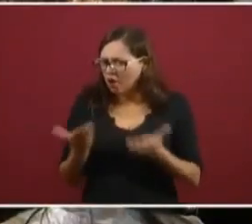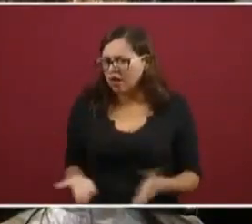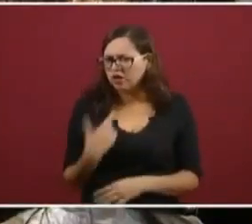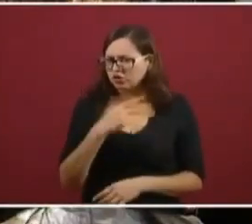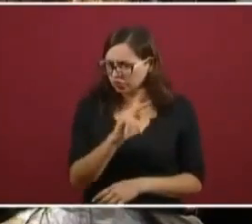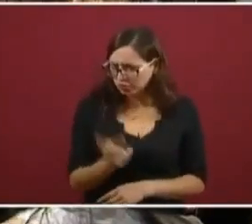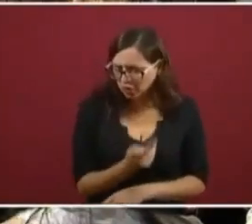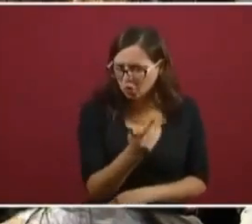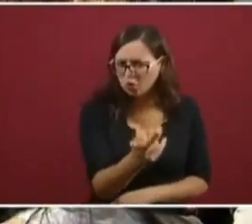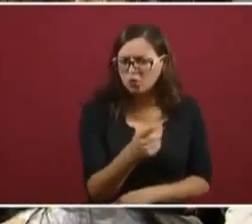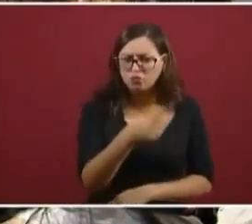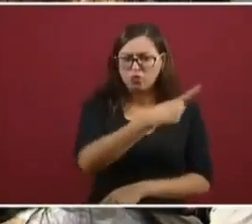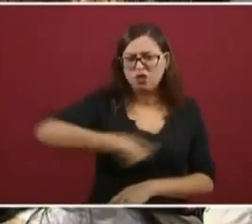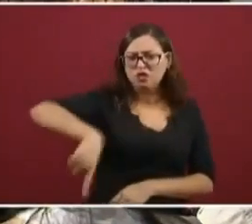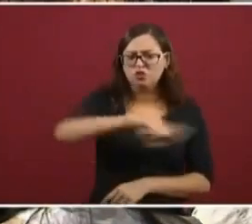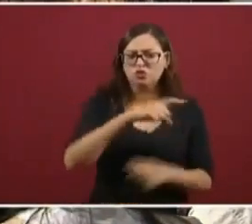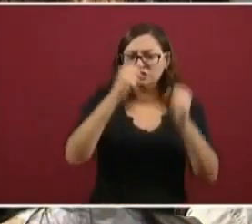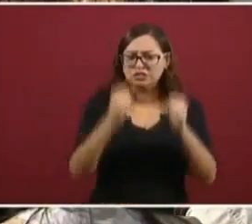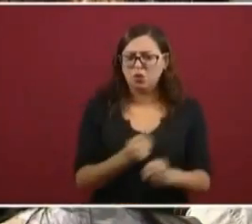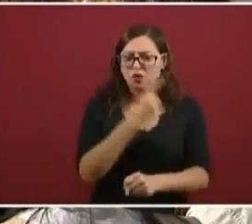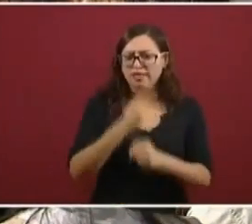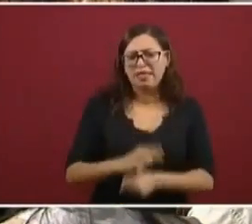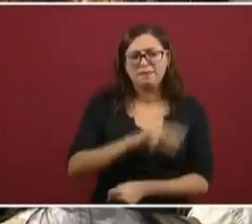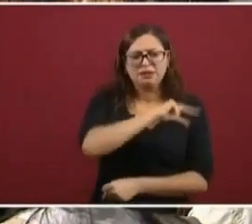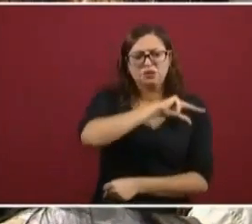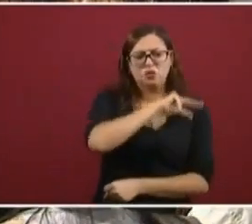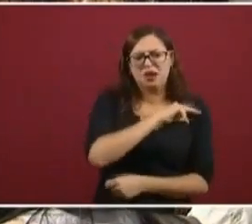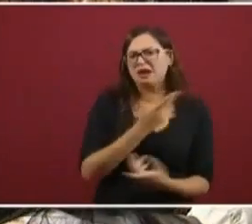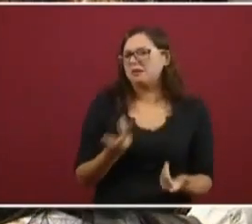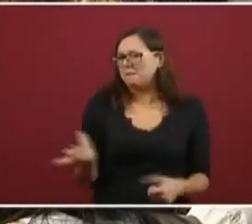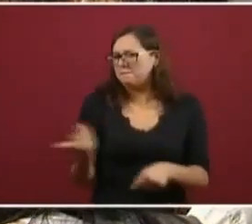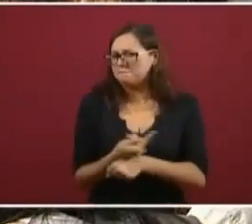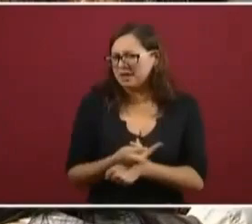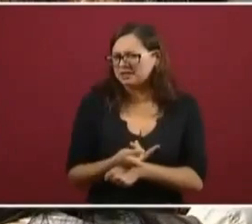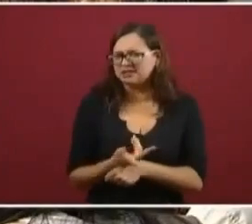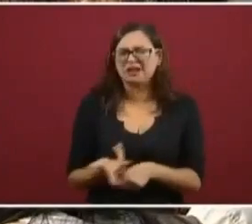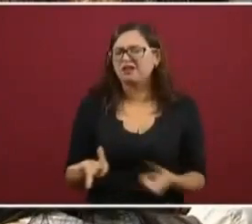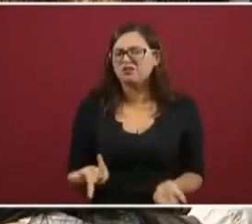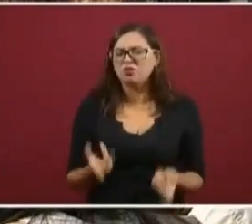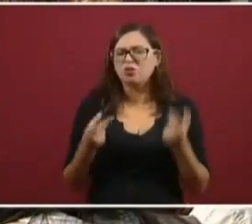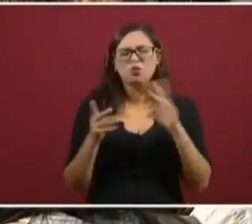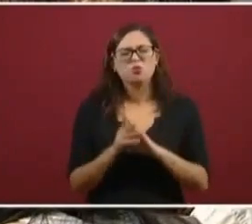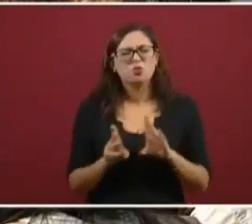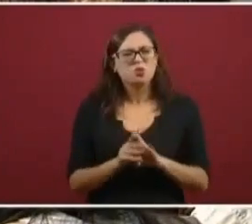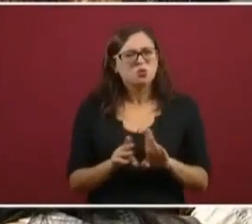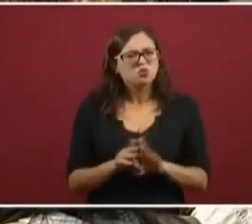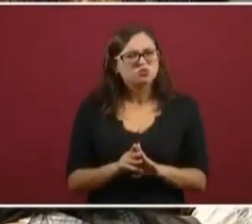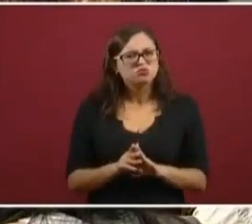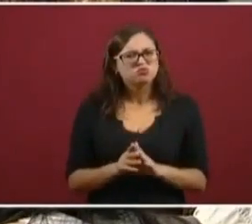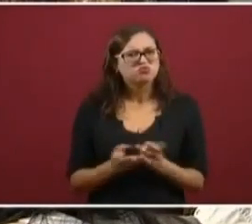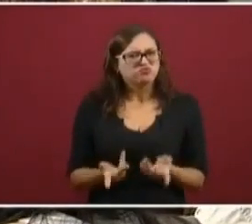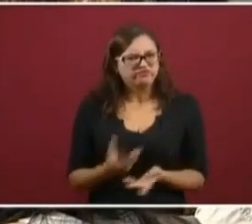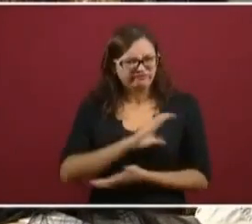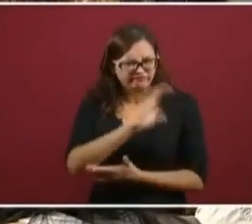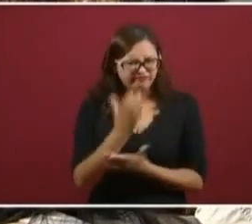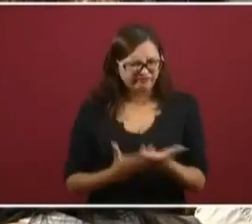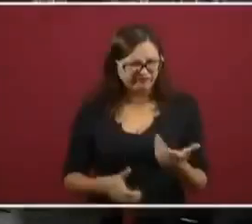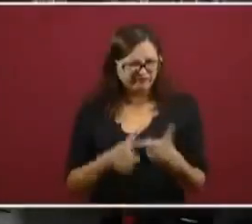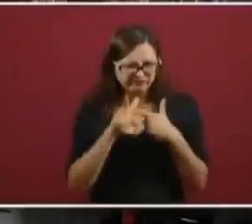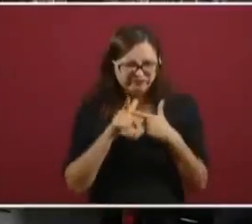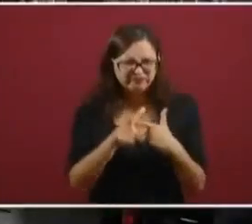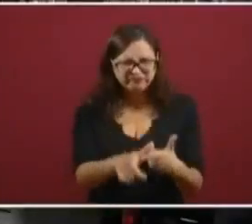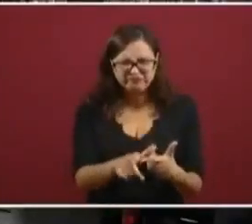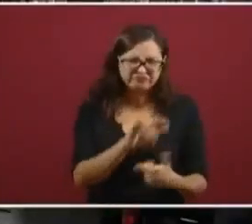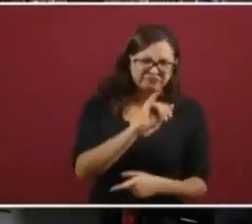hay cuáles son estos otros casos Y qué pasó con estos este pues elementos de seguridad